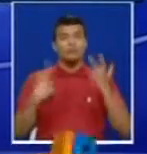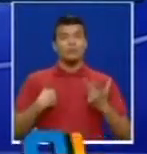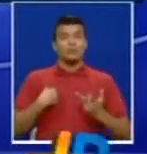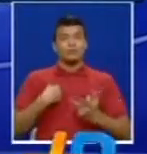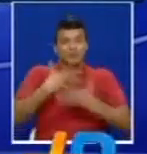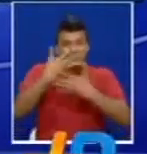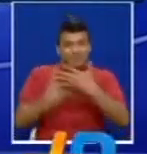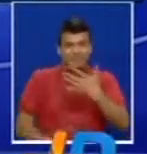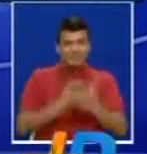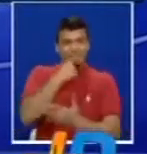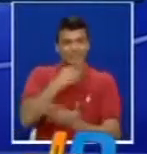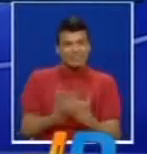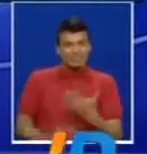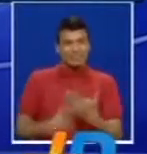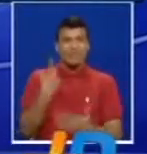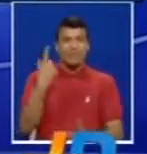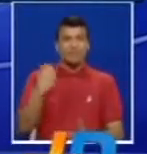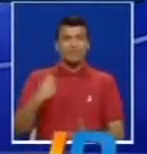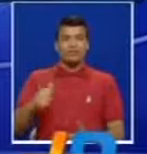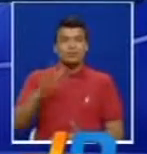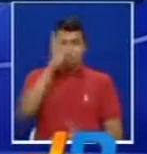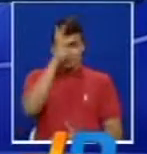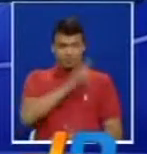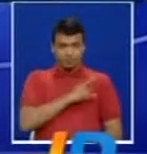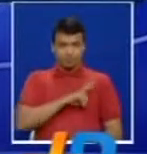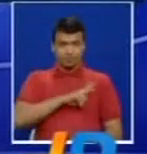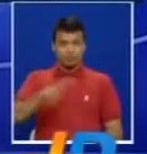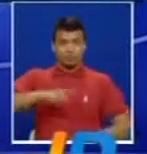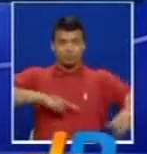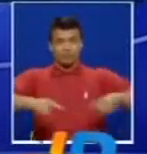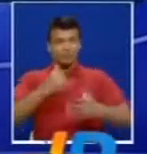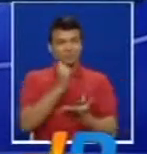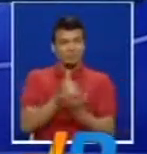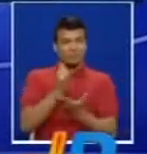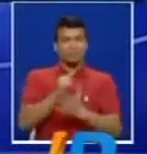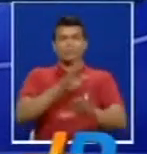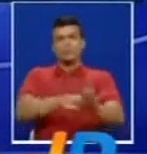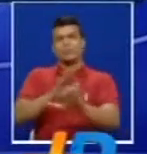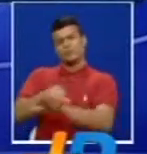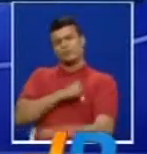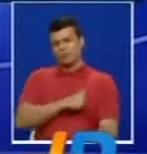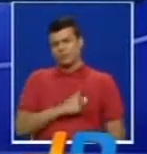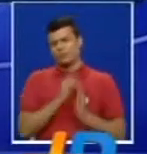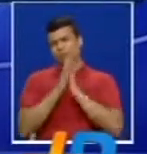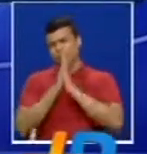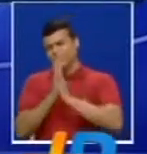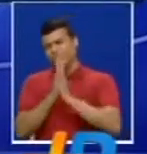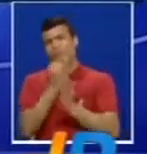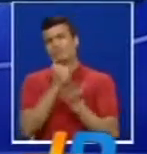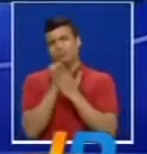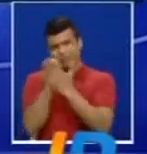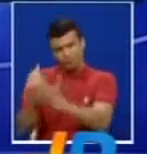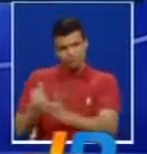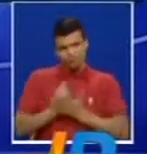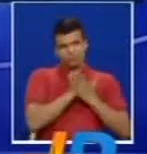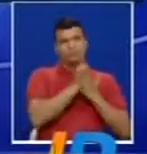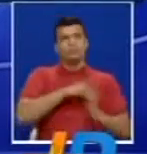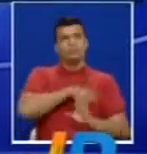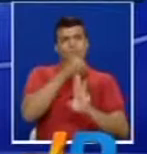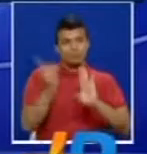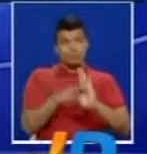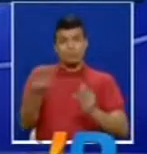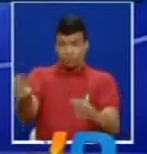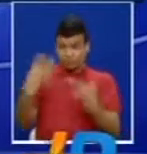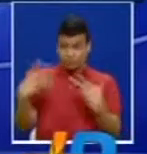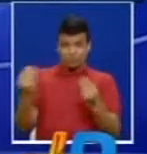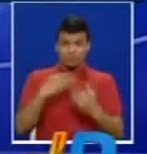del vital líquido que registra este centro asistencial. Las directivas de la institución formularon un angustioso llamado a los caleños para que a través de sus